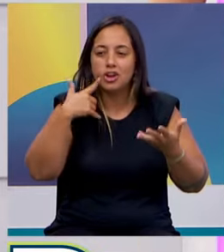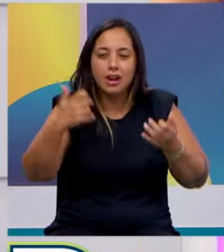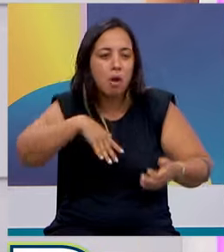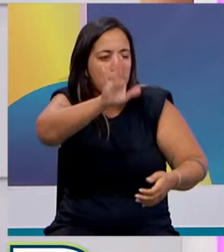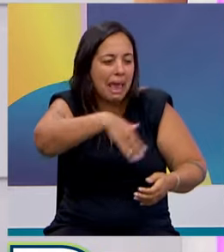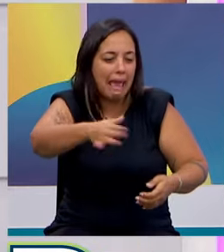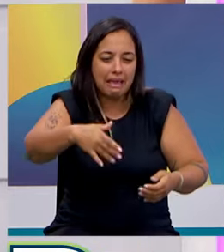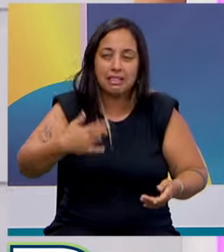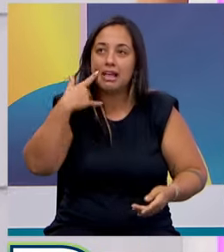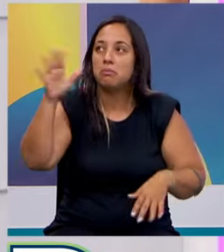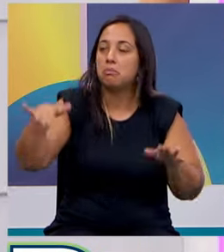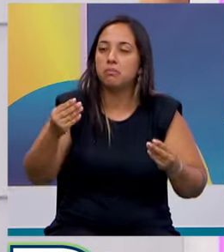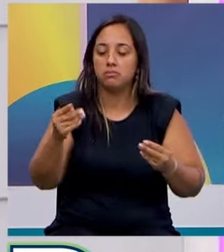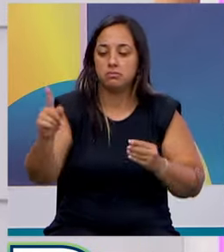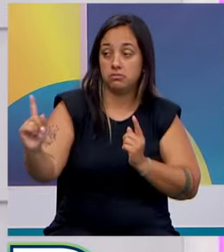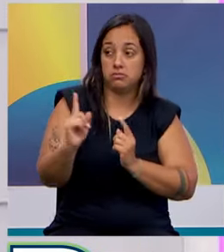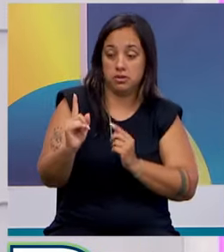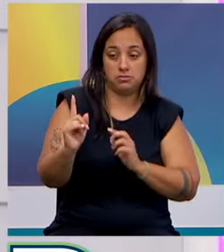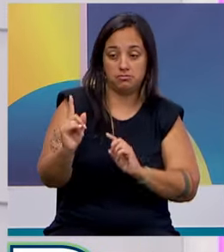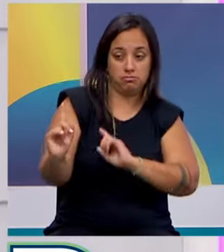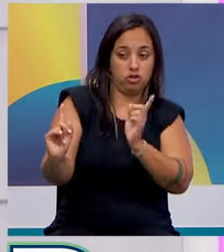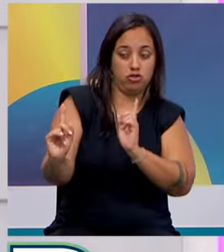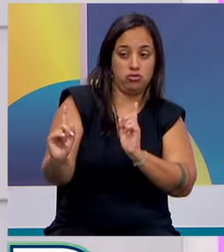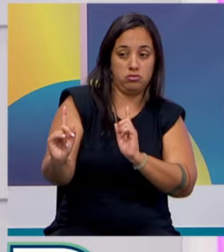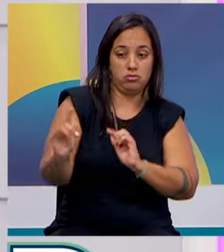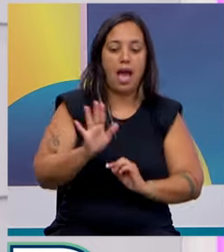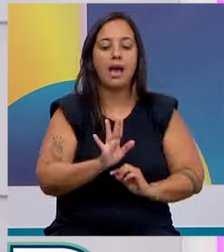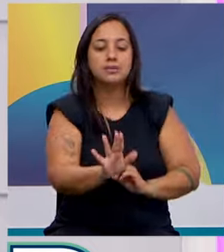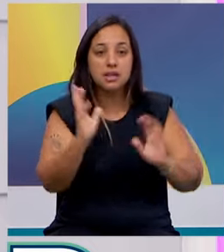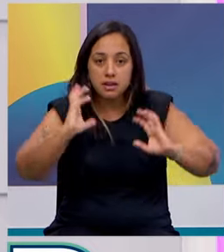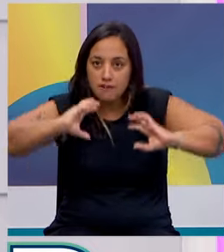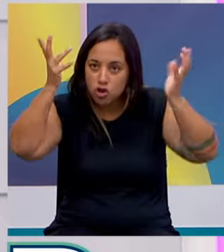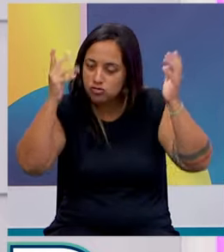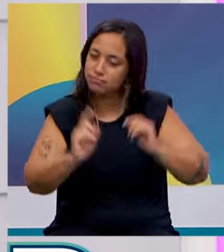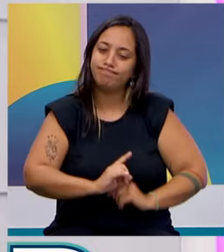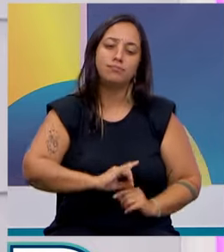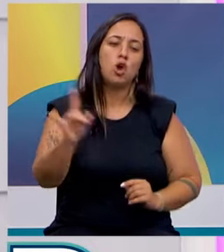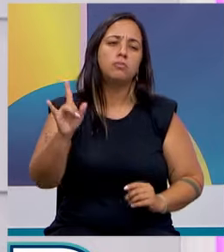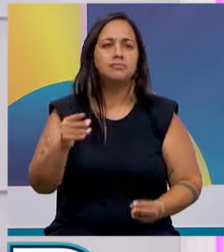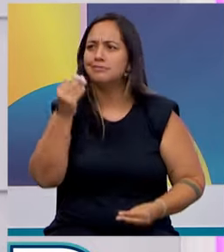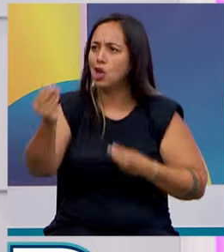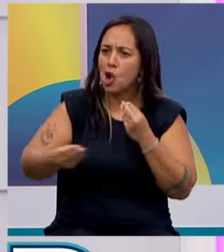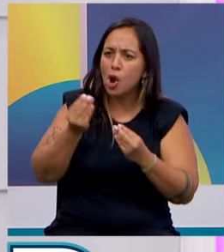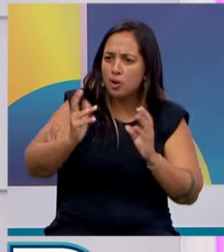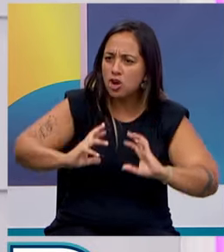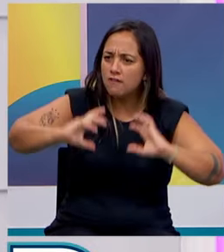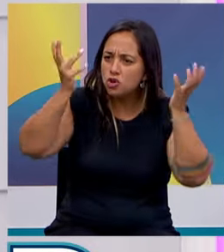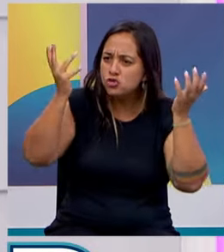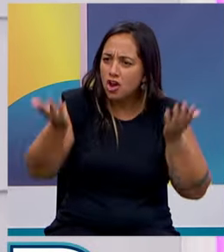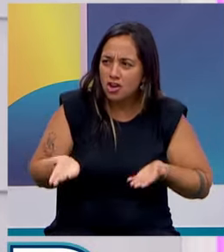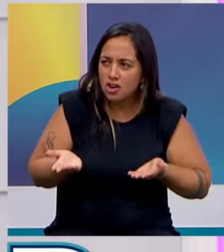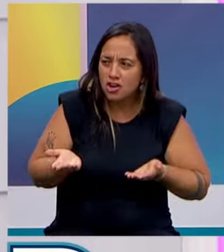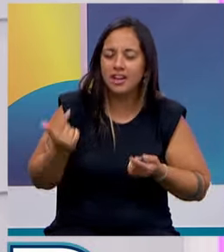¿Qué? Dice, no, no, no. Así no se hace la revolución. ¿Cómo se hace? Acá. Y